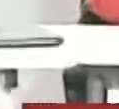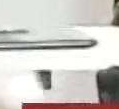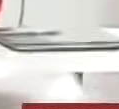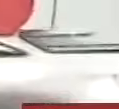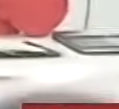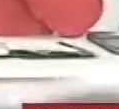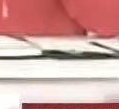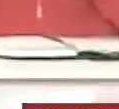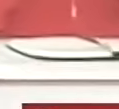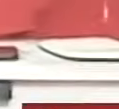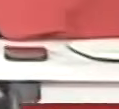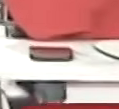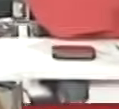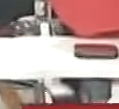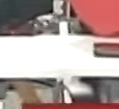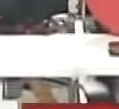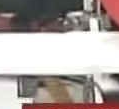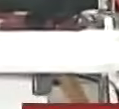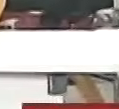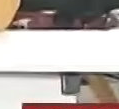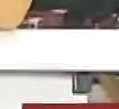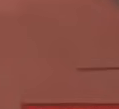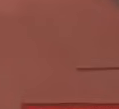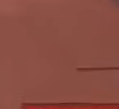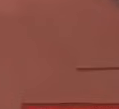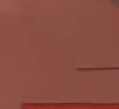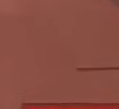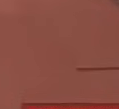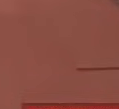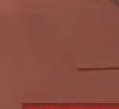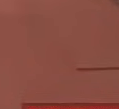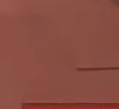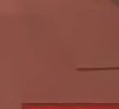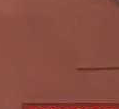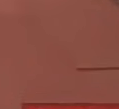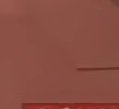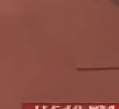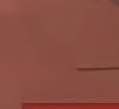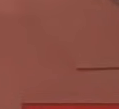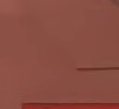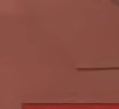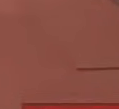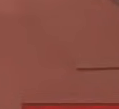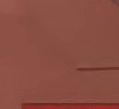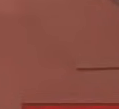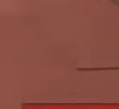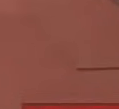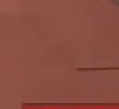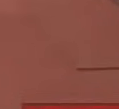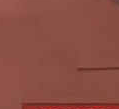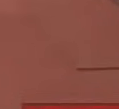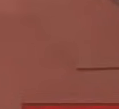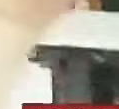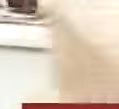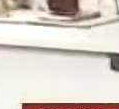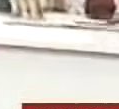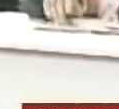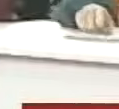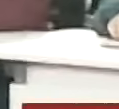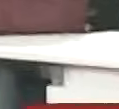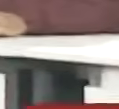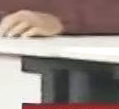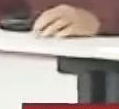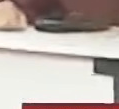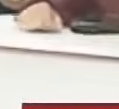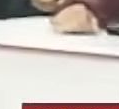Buenas tardes. Seremos breves. ¡Que viva Venezuela! ¡Viva! ¡Que viva nuestra Guayana Esequiba! ¡Viva! ¡Que viva